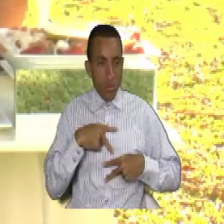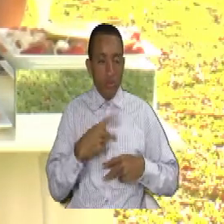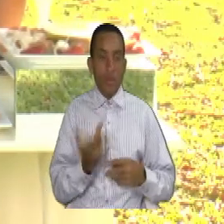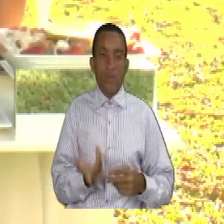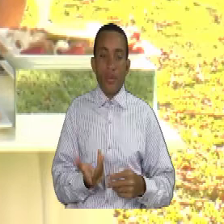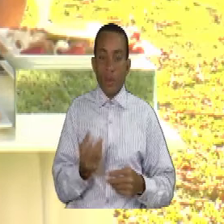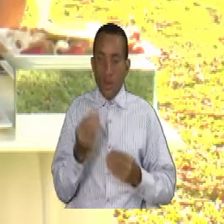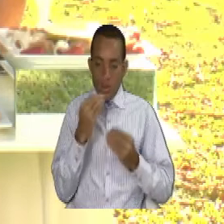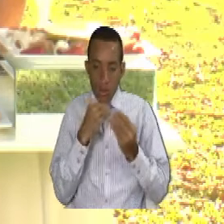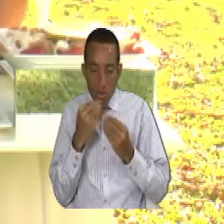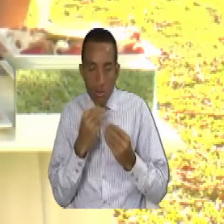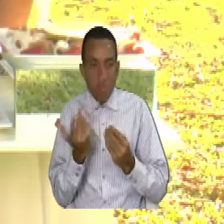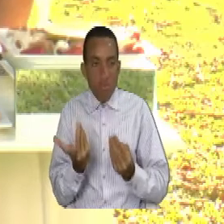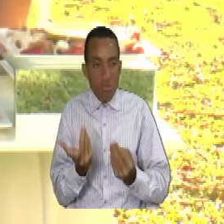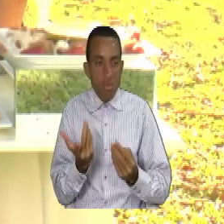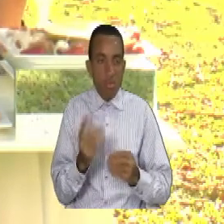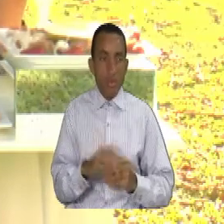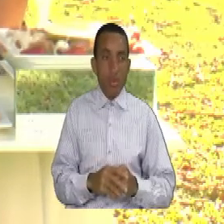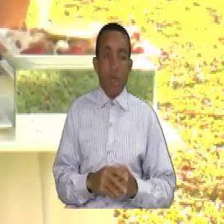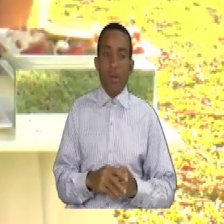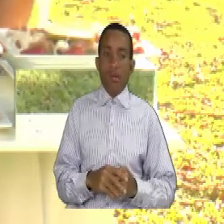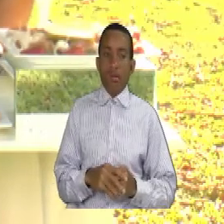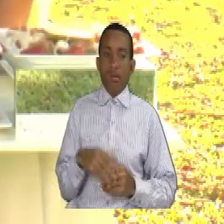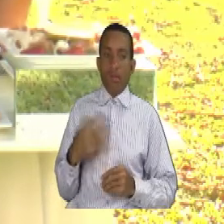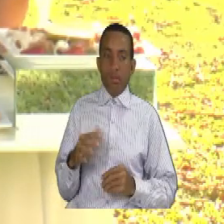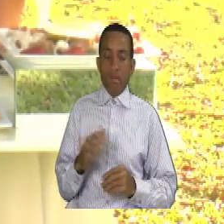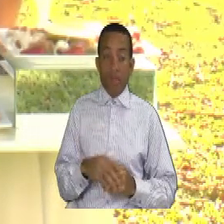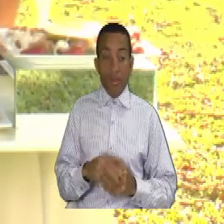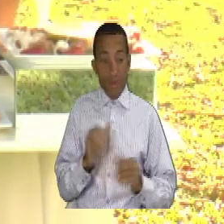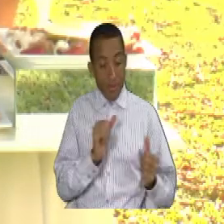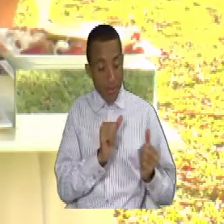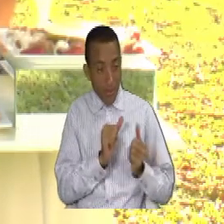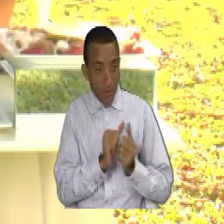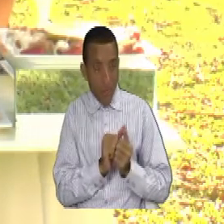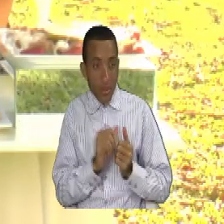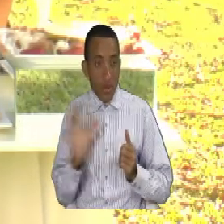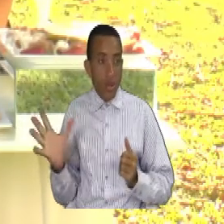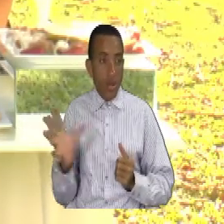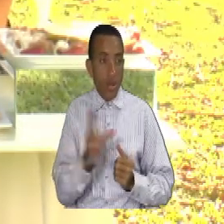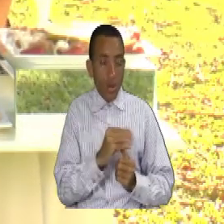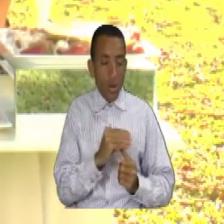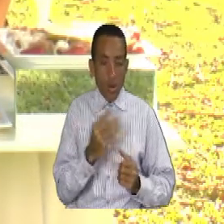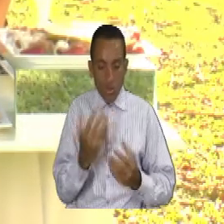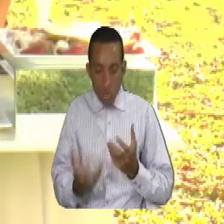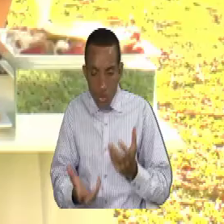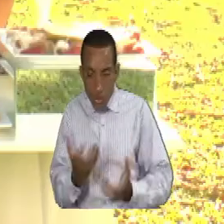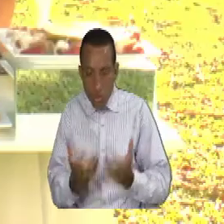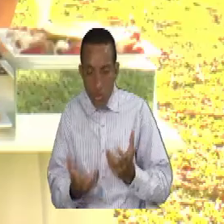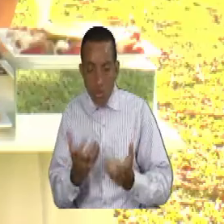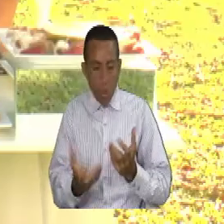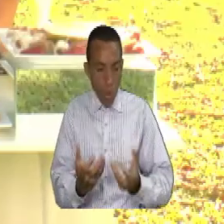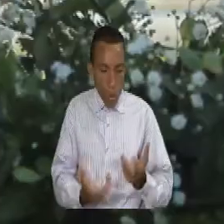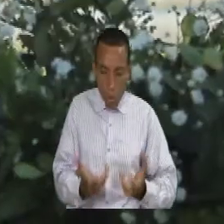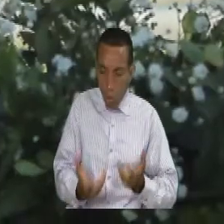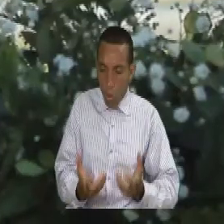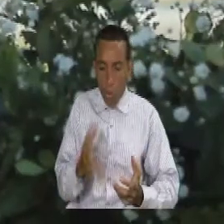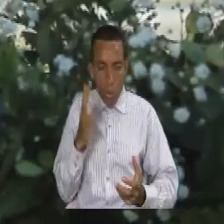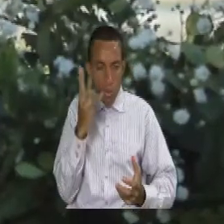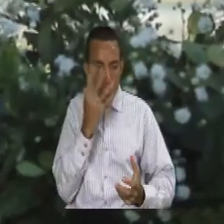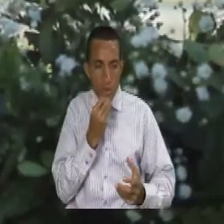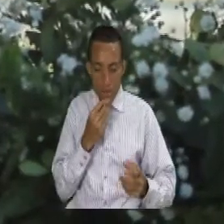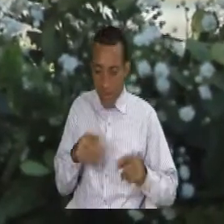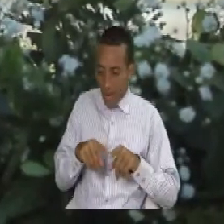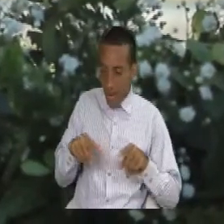y algo más. Ella y por supuesto su compañera son las que hicieron todas estas delicias que encontramos hoy en nuestra mesa. Luz Mary, muy buenos días. Hola